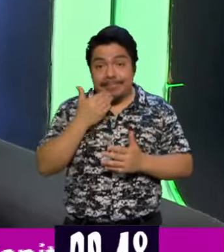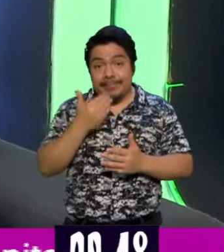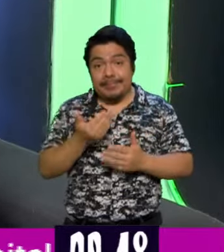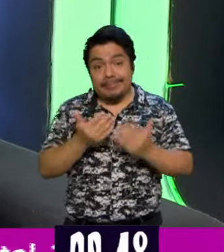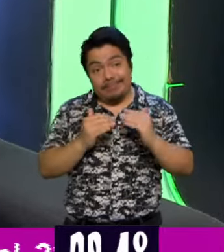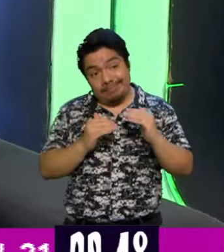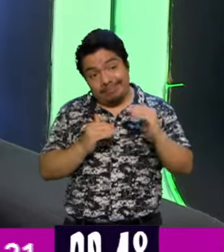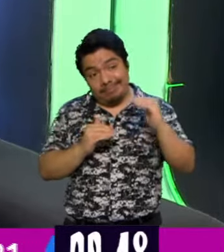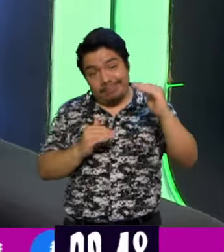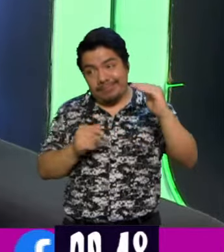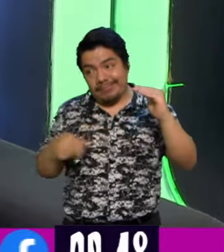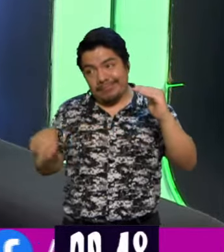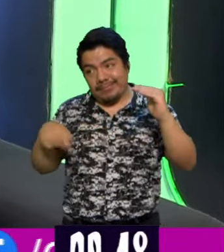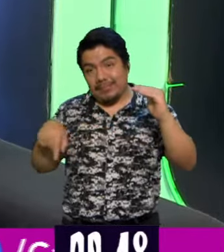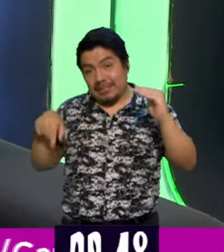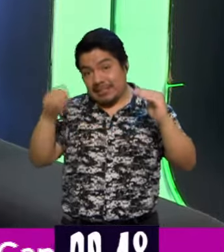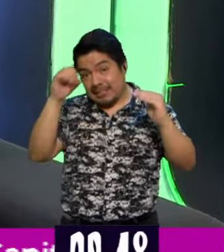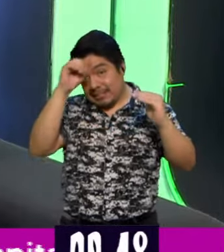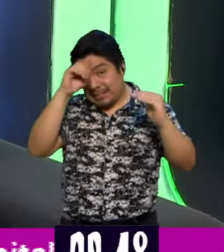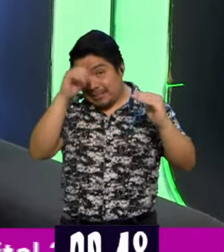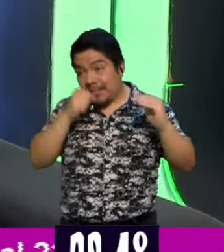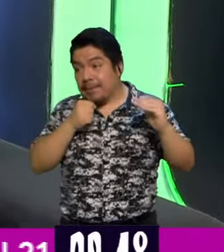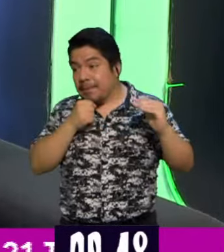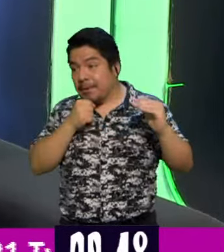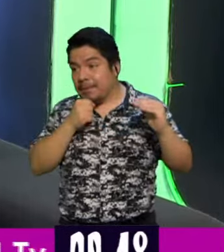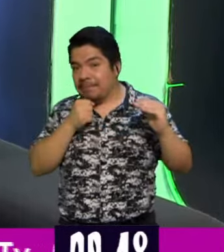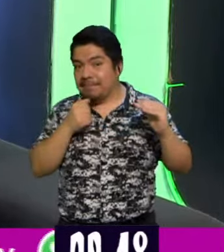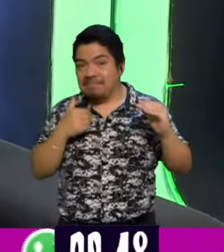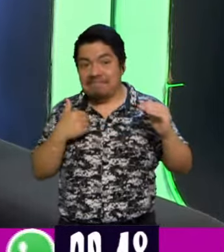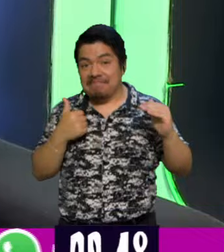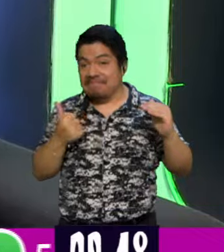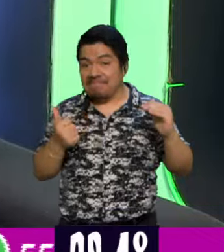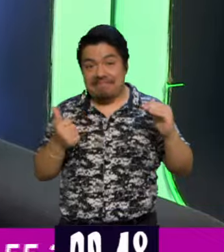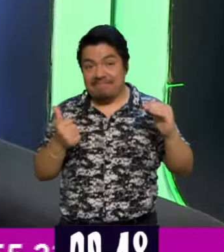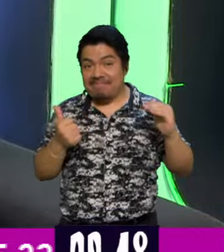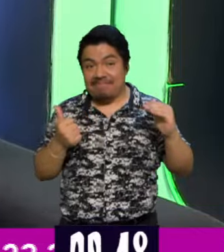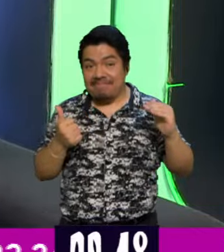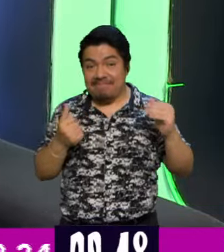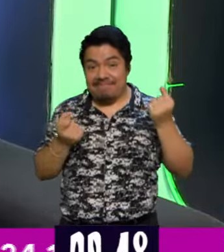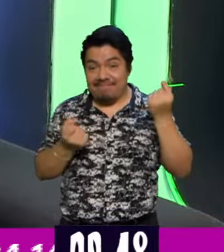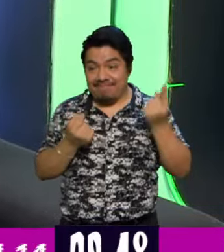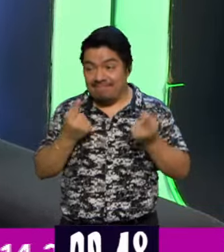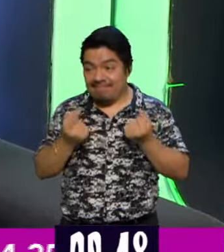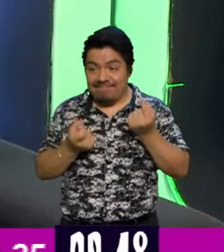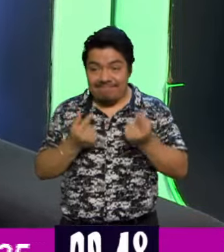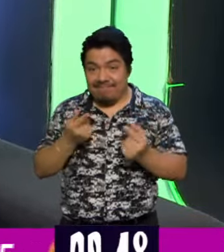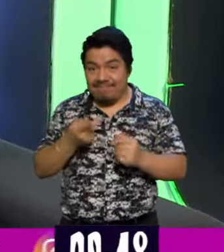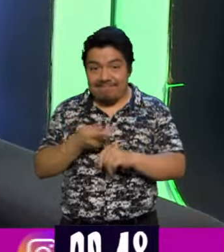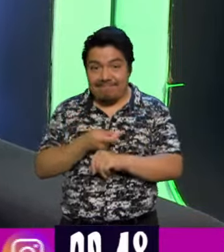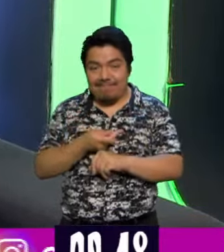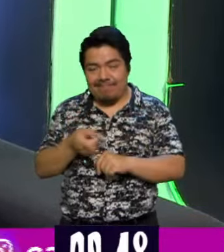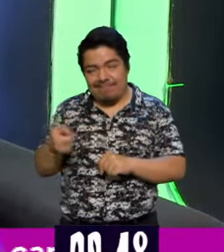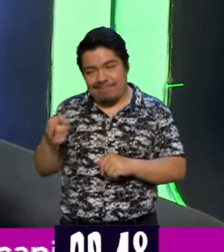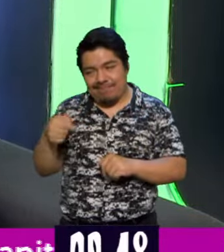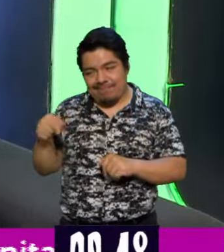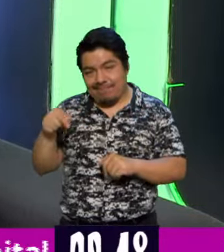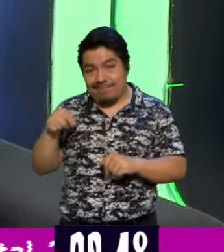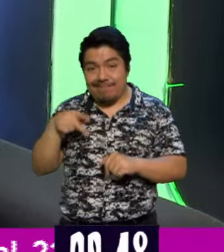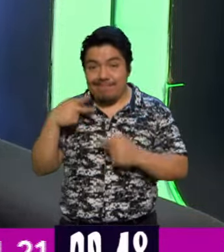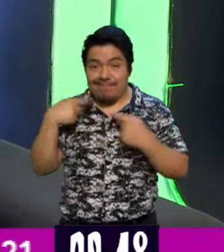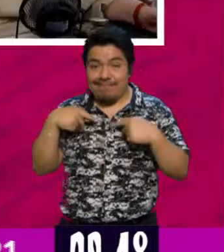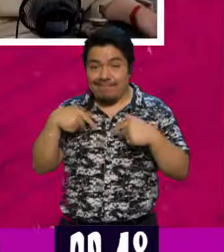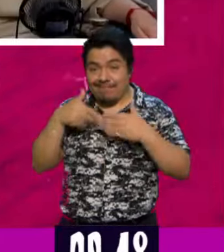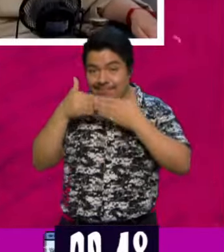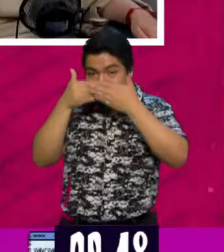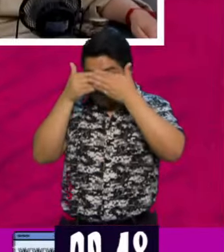pues sus opinólogos no entendieron la dimensión de lo que ocurría, Y claro, son personas lúcidas. Algunos se notaban